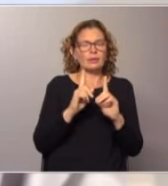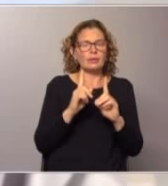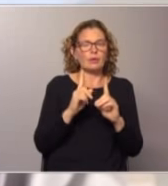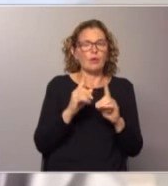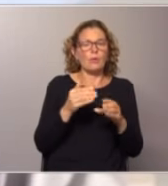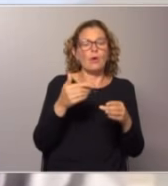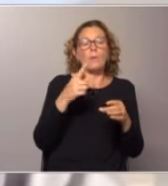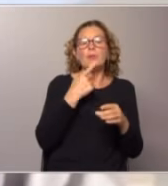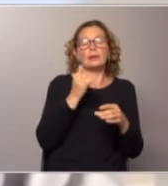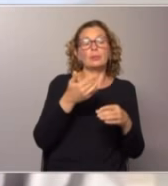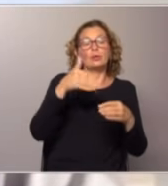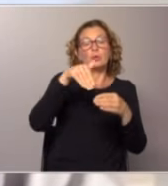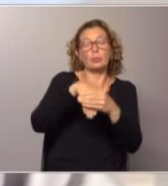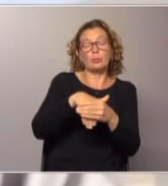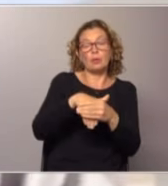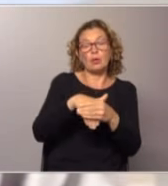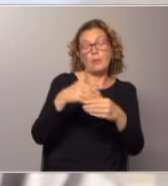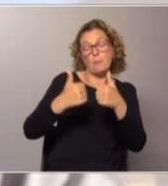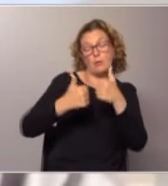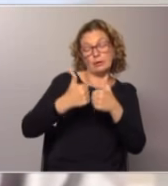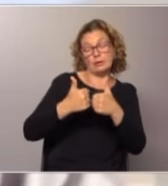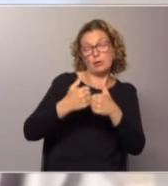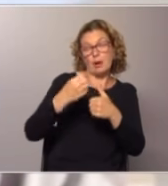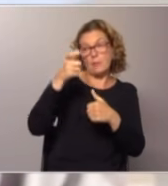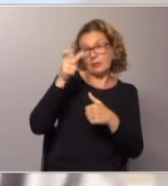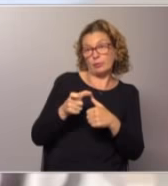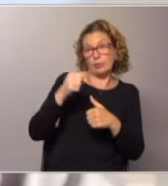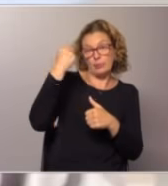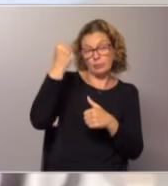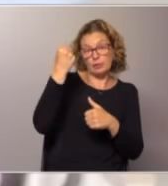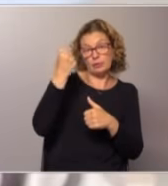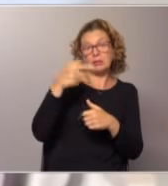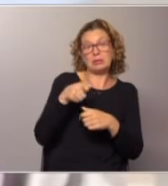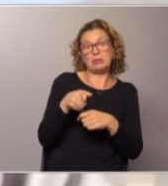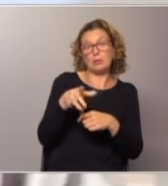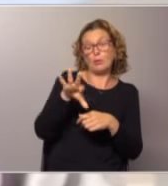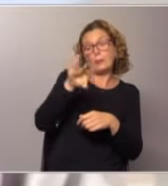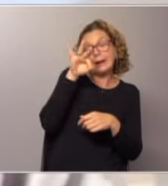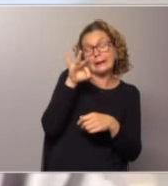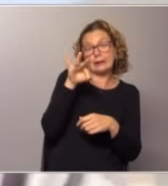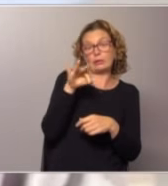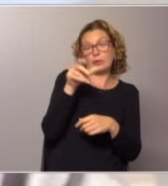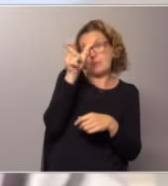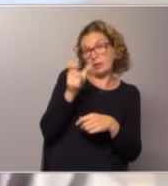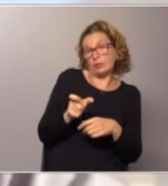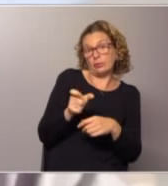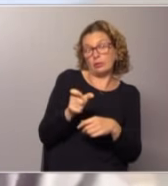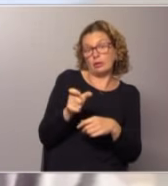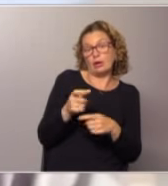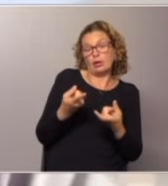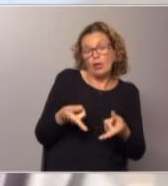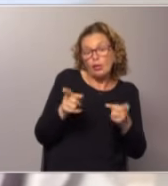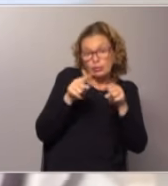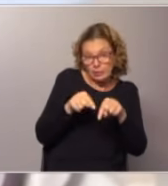momento electoral esos líderes políticos creen que por el hecho de haber sido elegidos e incluso re